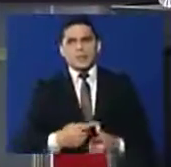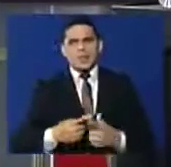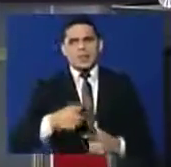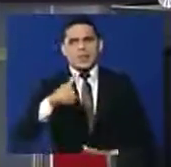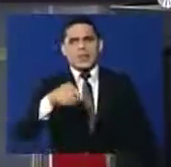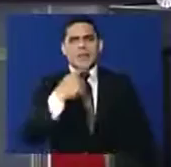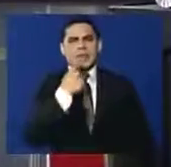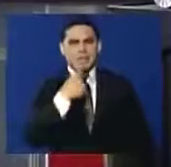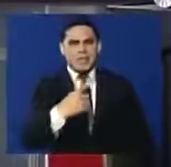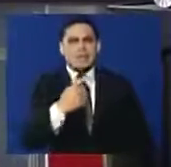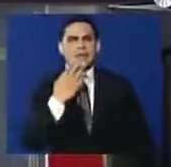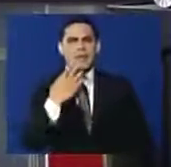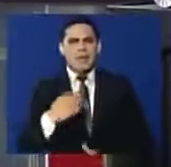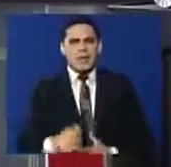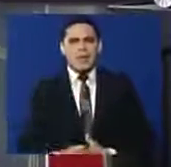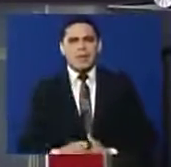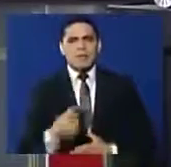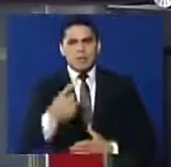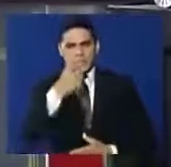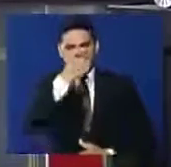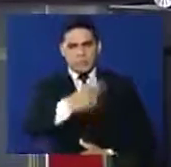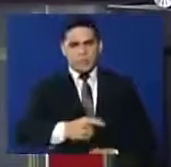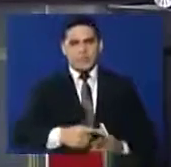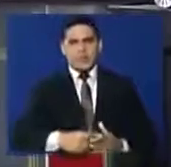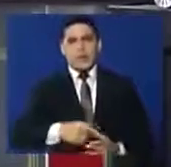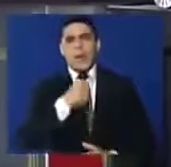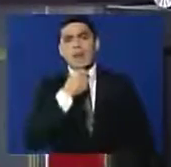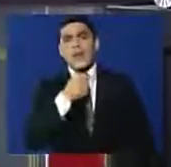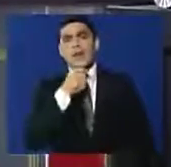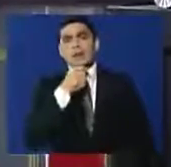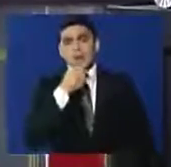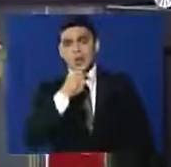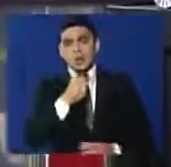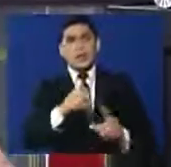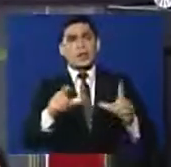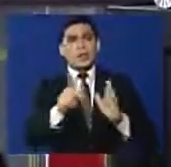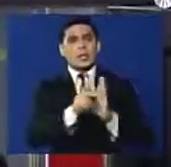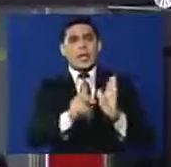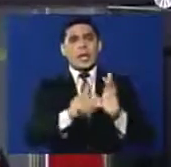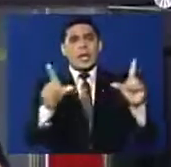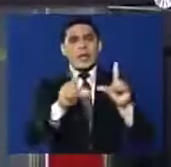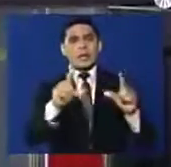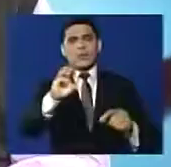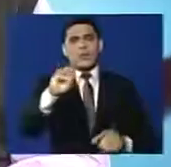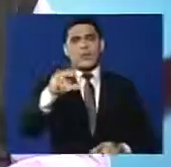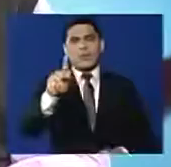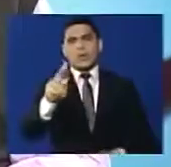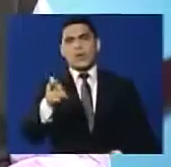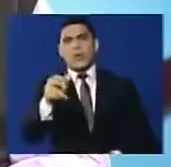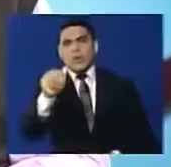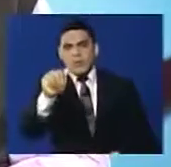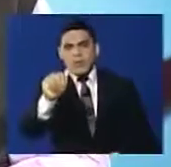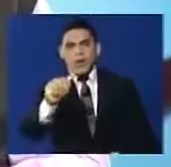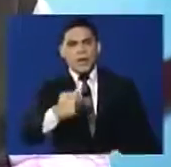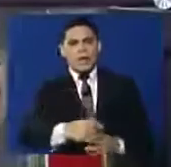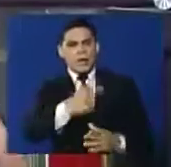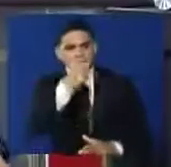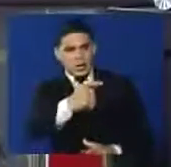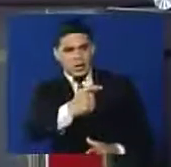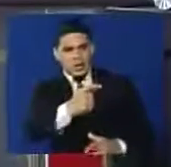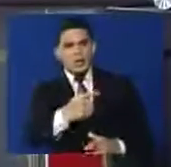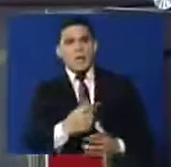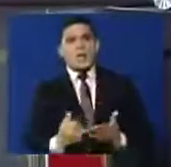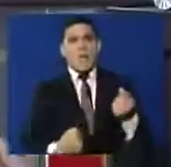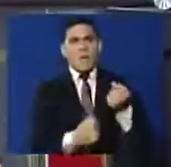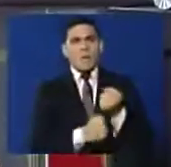se dice, por ejemplo, que una gran animadora, Oprah Winfrey, cada vez que ella selecciona a su candidato, el hombre gana